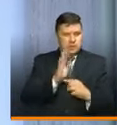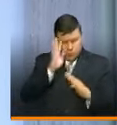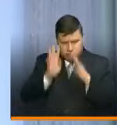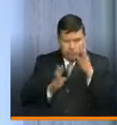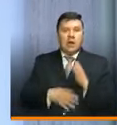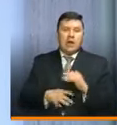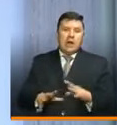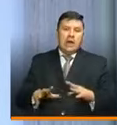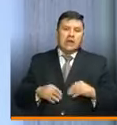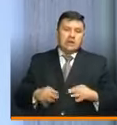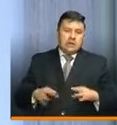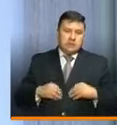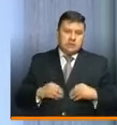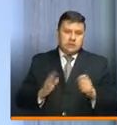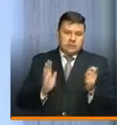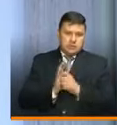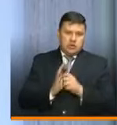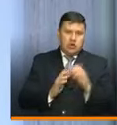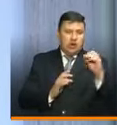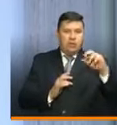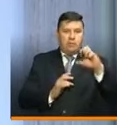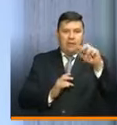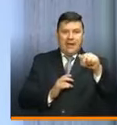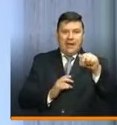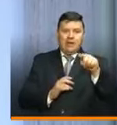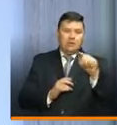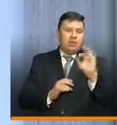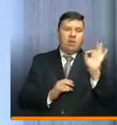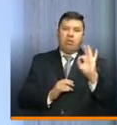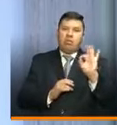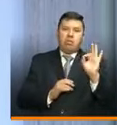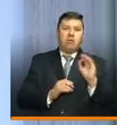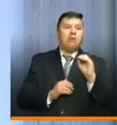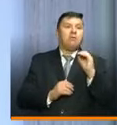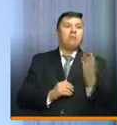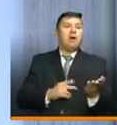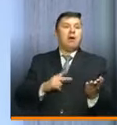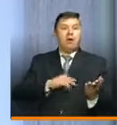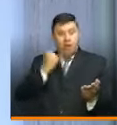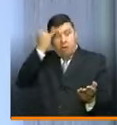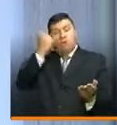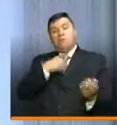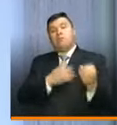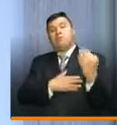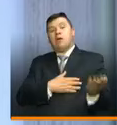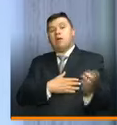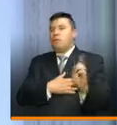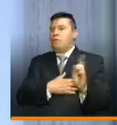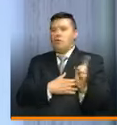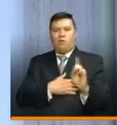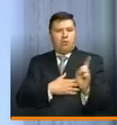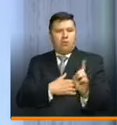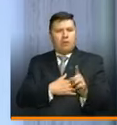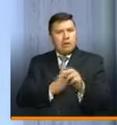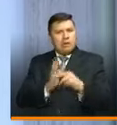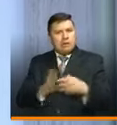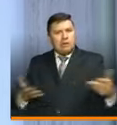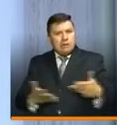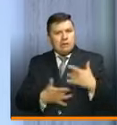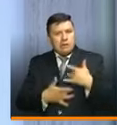diseños aceptaron hacerlo open source, es decir, ninguno va a cobrar propiedad intelectual. Aquí estamos mostrando que